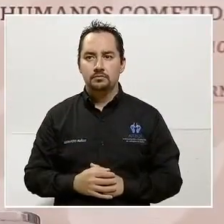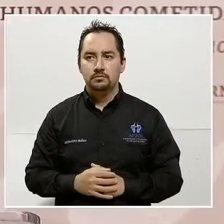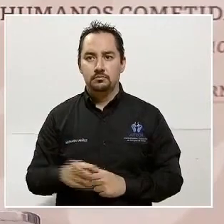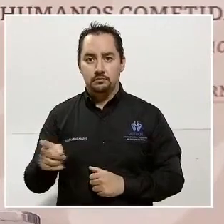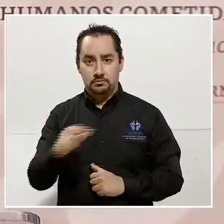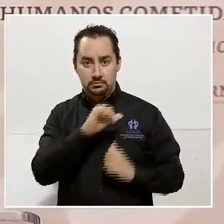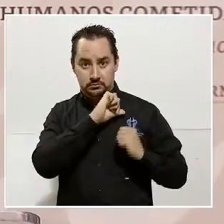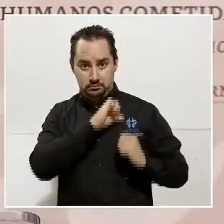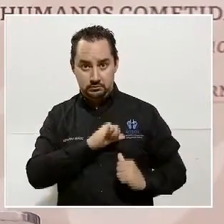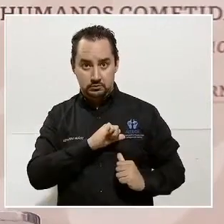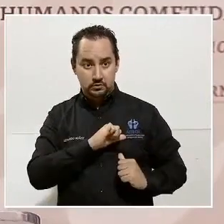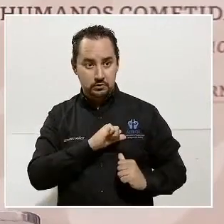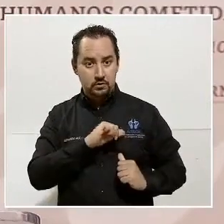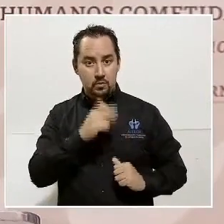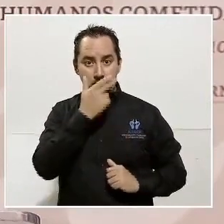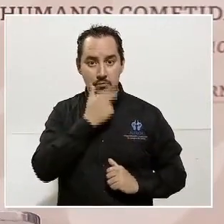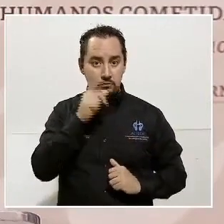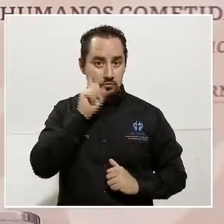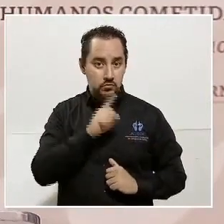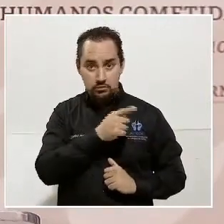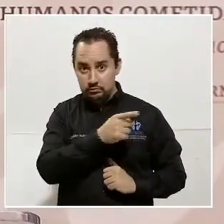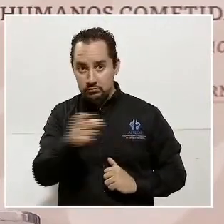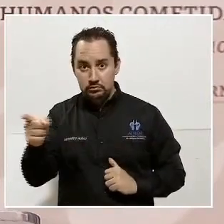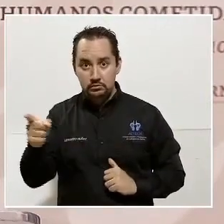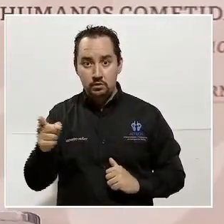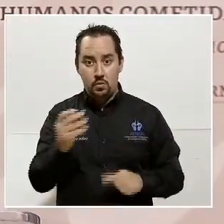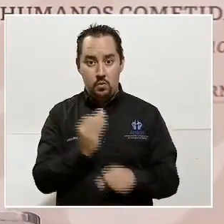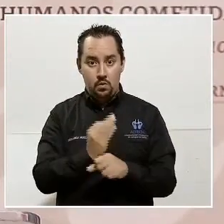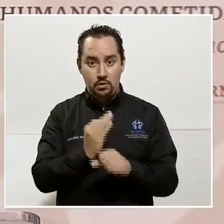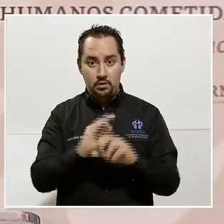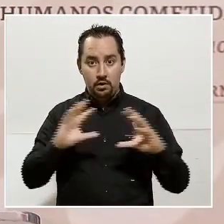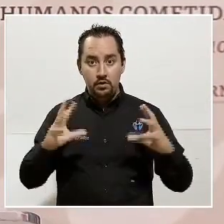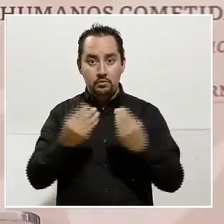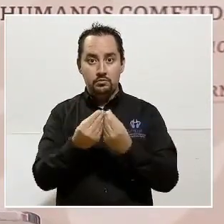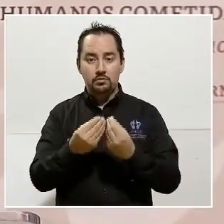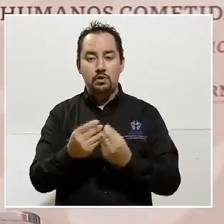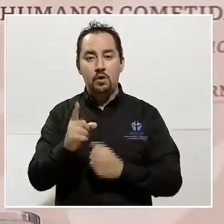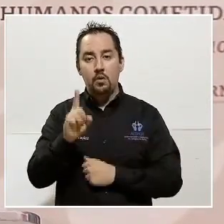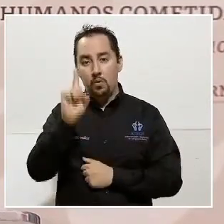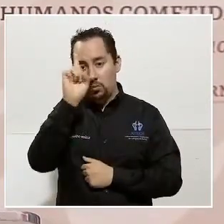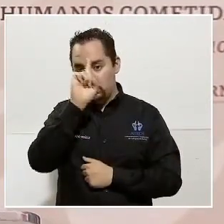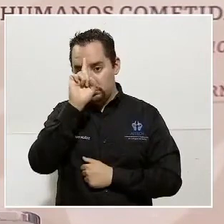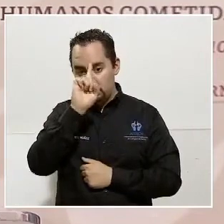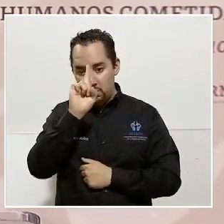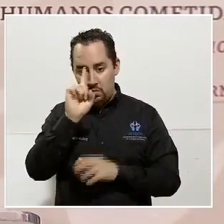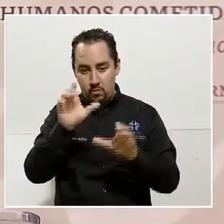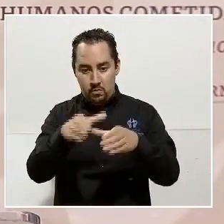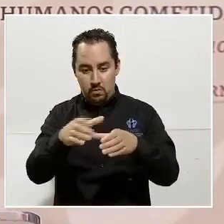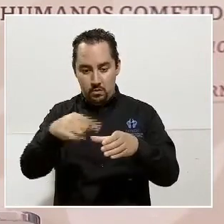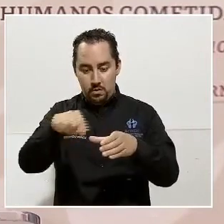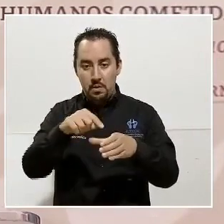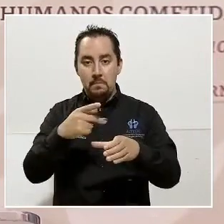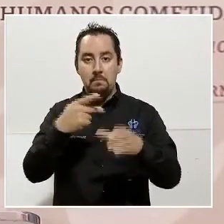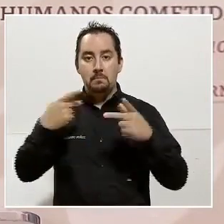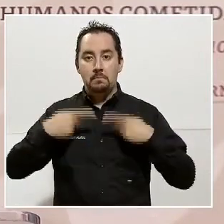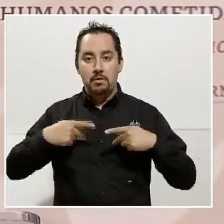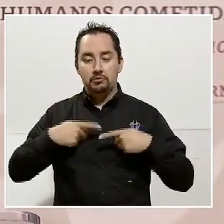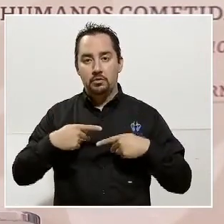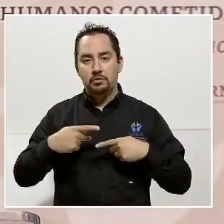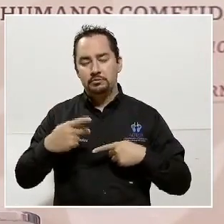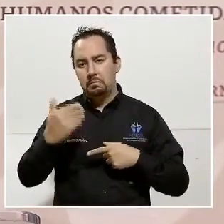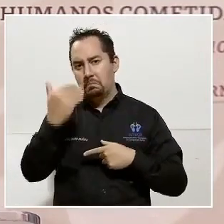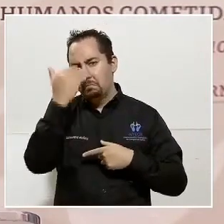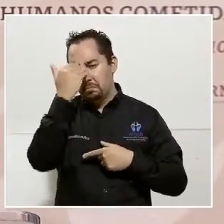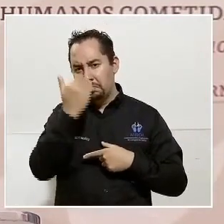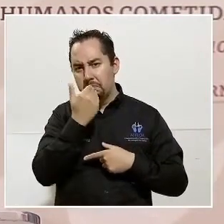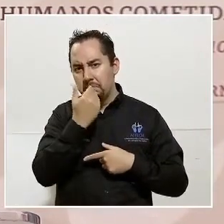Comisionadas y comisionados, ustedes conforman un consejo de personas expertas y comprometidas, cuyo